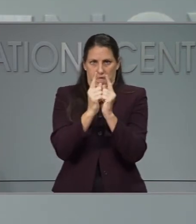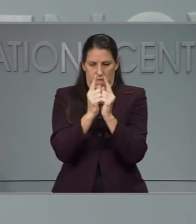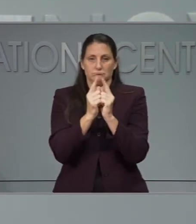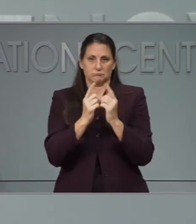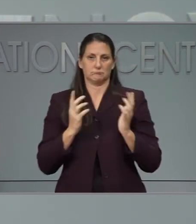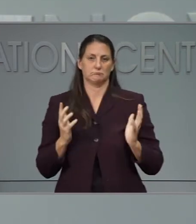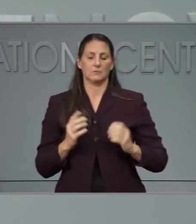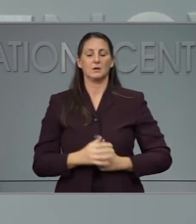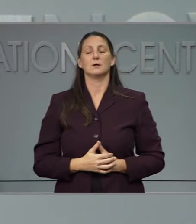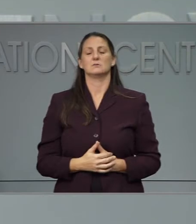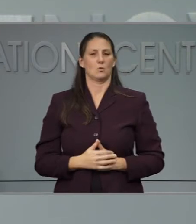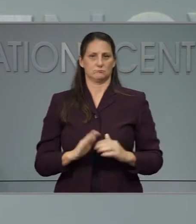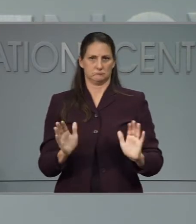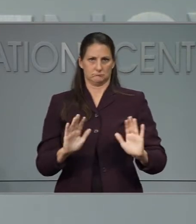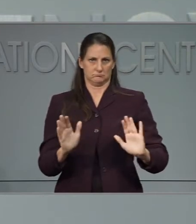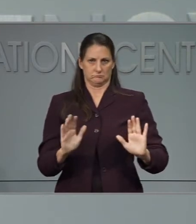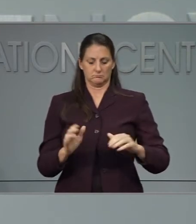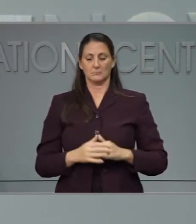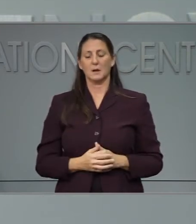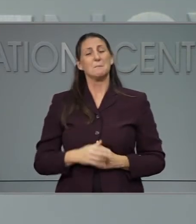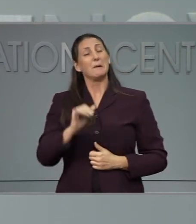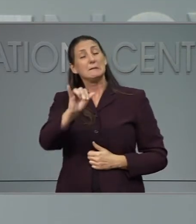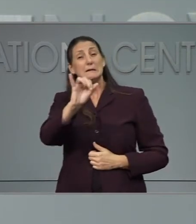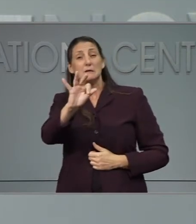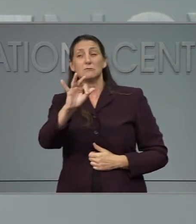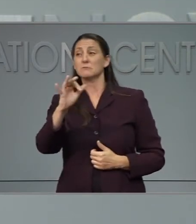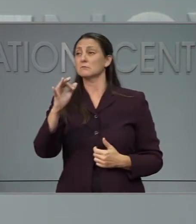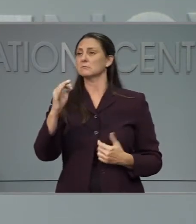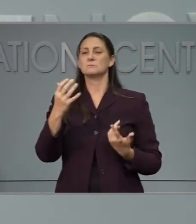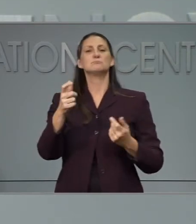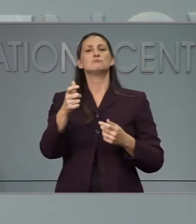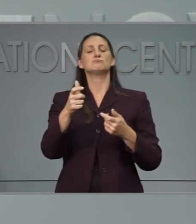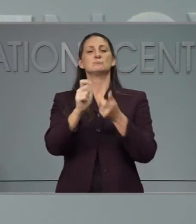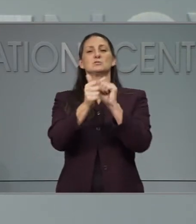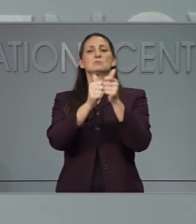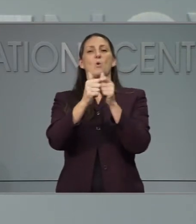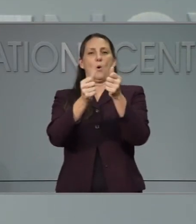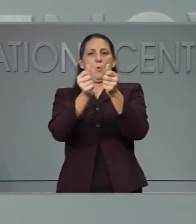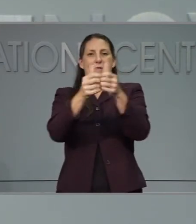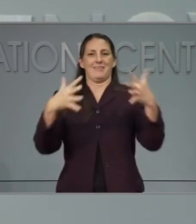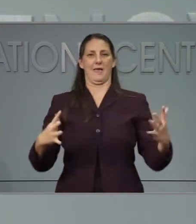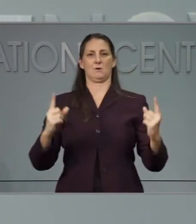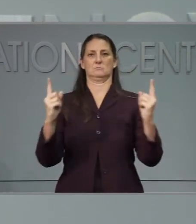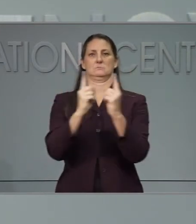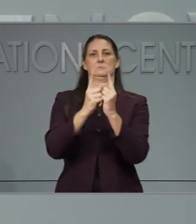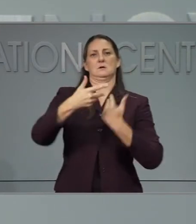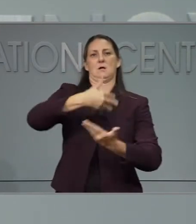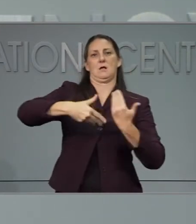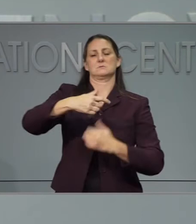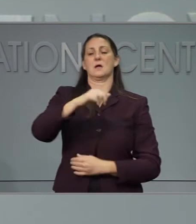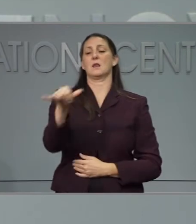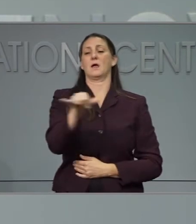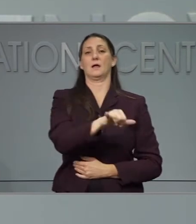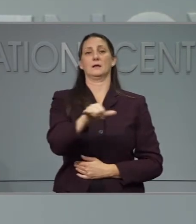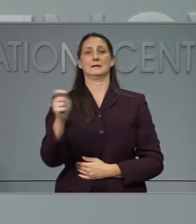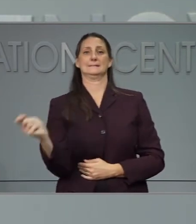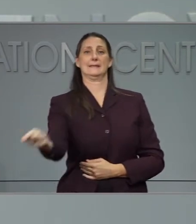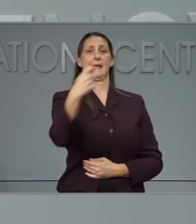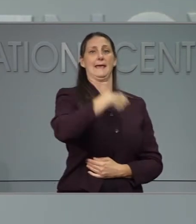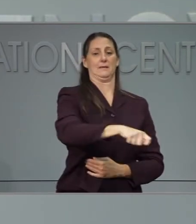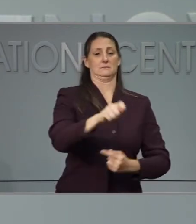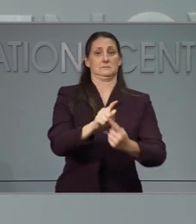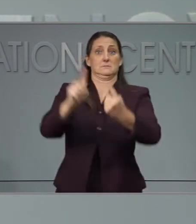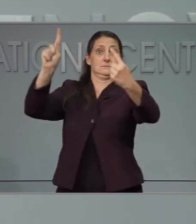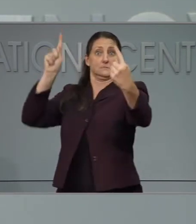que acuden a estos eventos, por ejemplo, un partido de tenis. Ahora, de acuerdo a